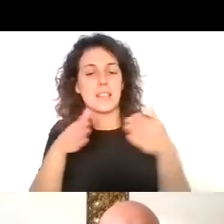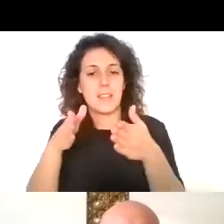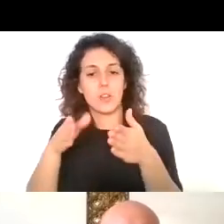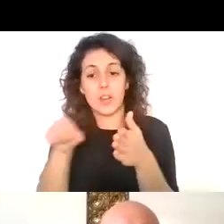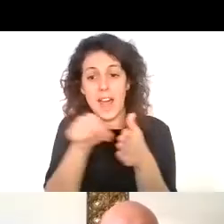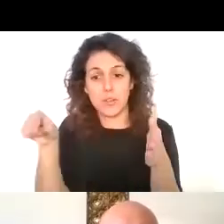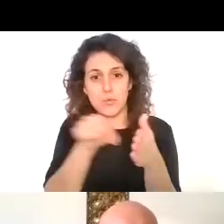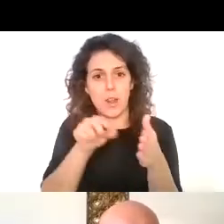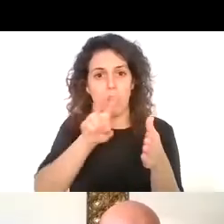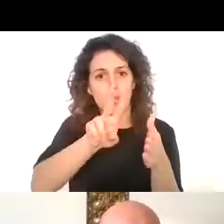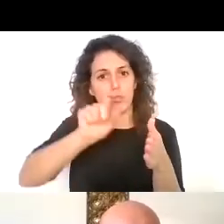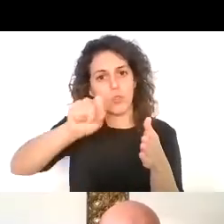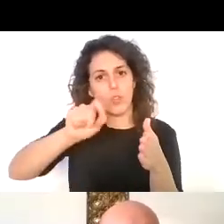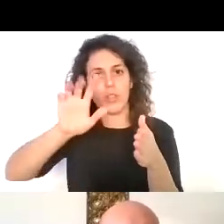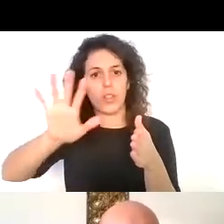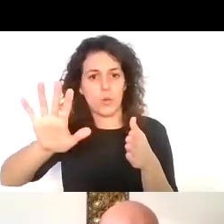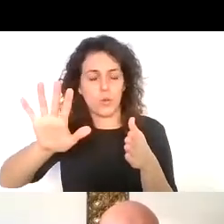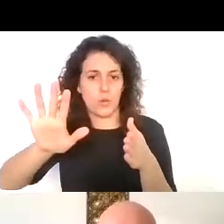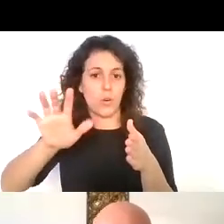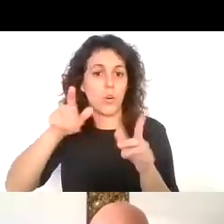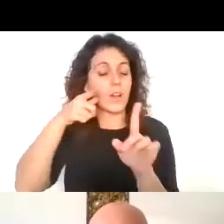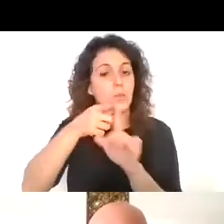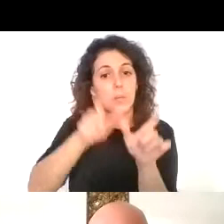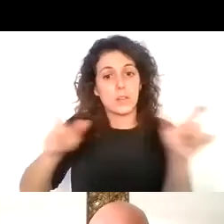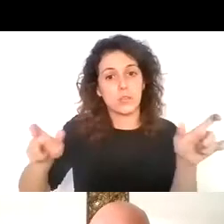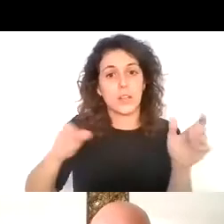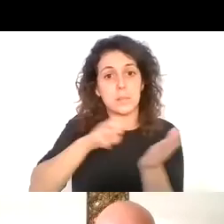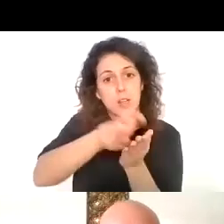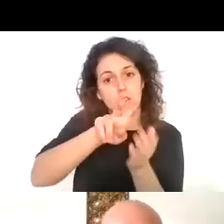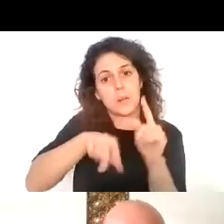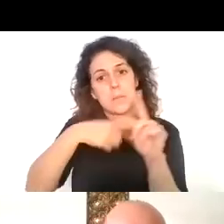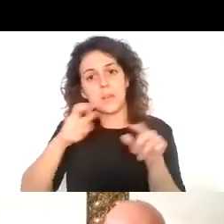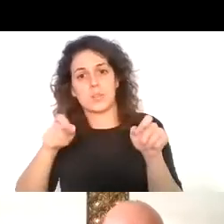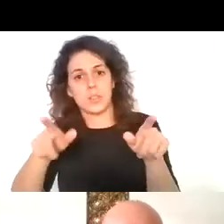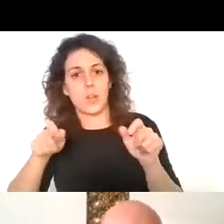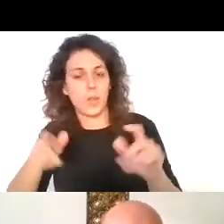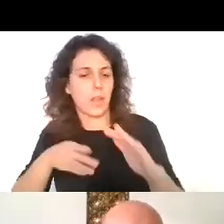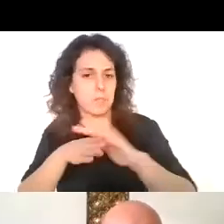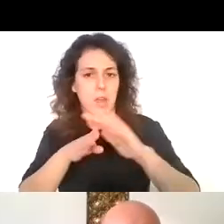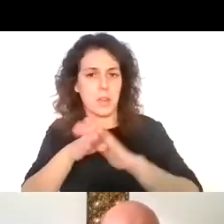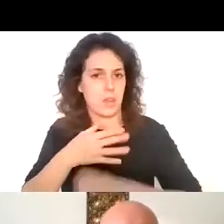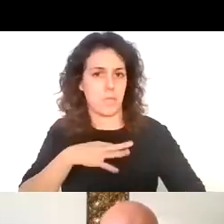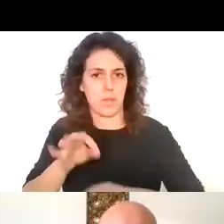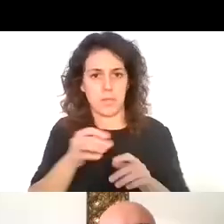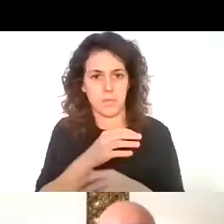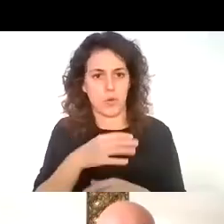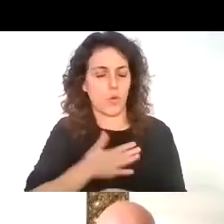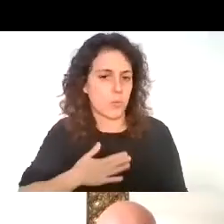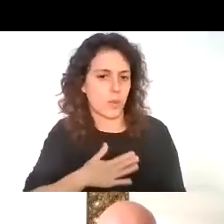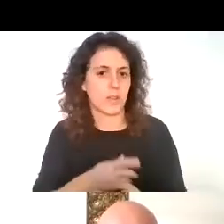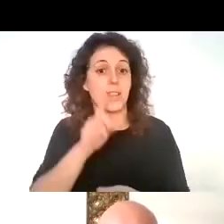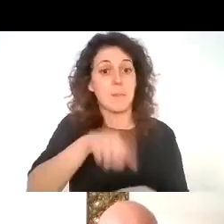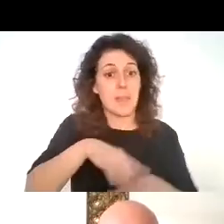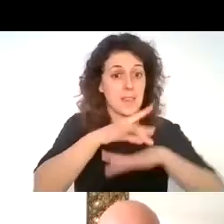de 1,50 para que peatones y personas usuarias de sillas de ruedas puedan transitarlos con comodidad. También disponemos de guía